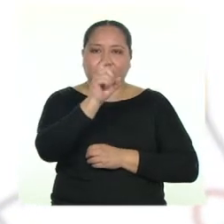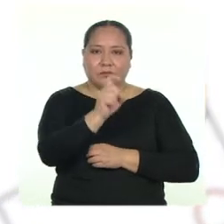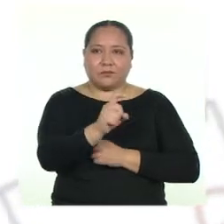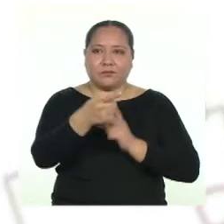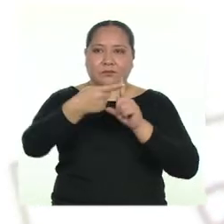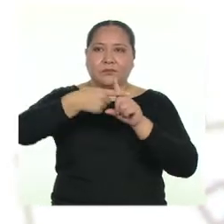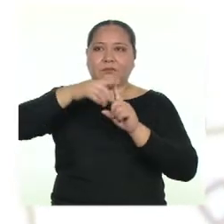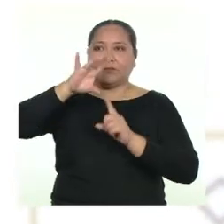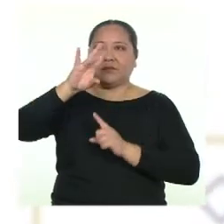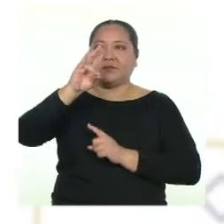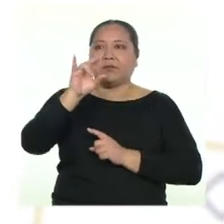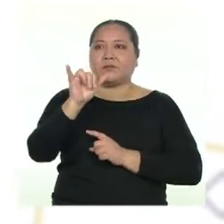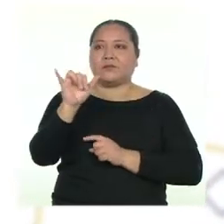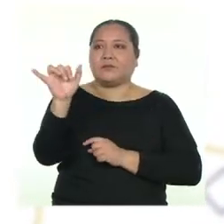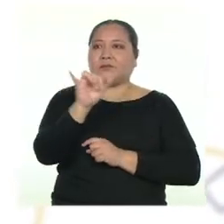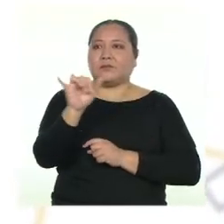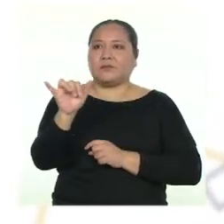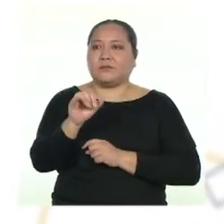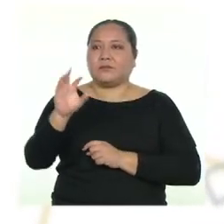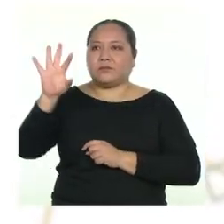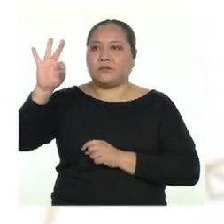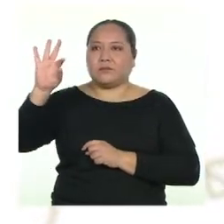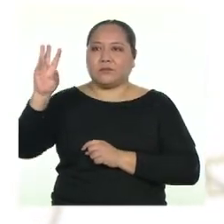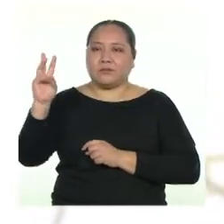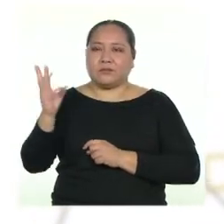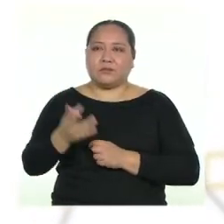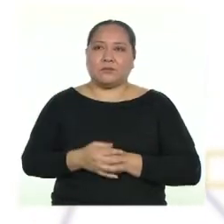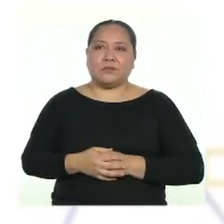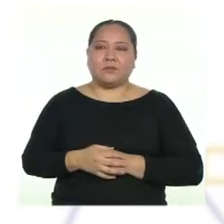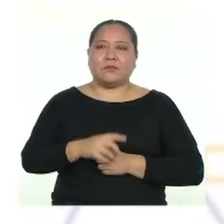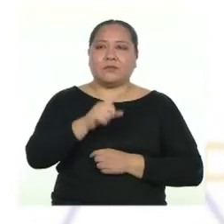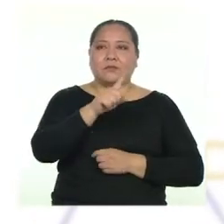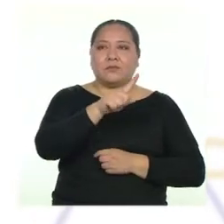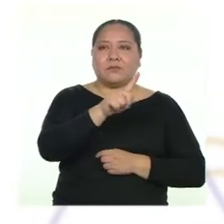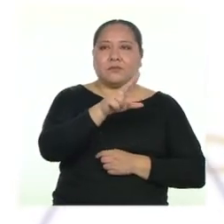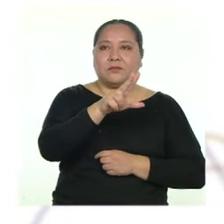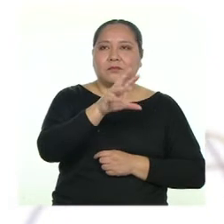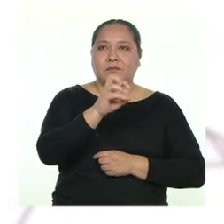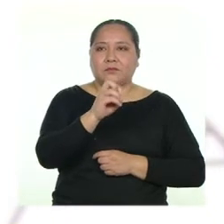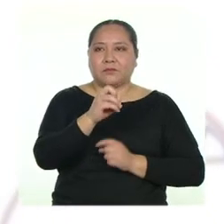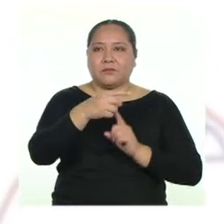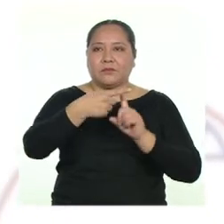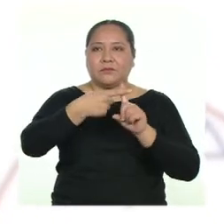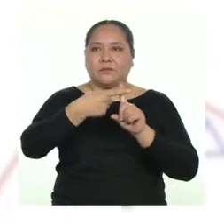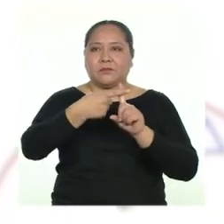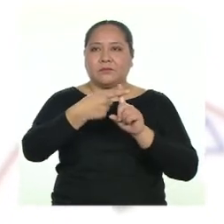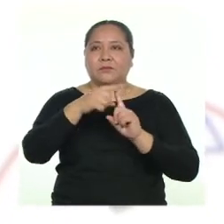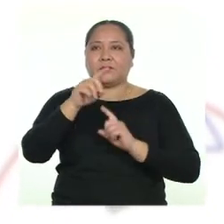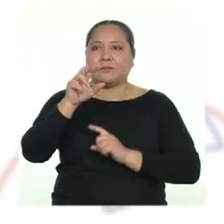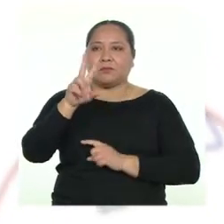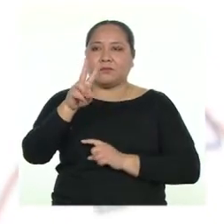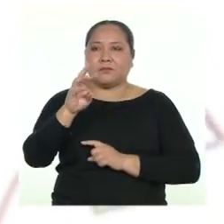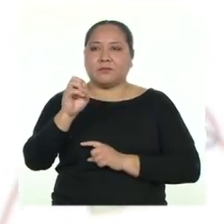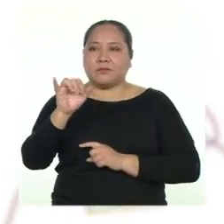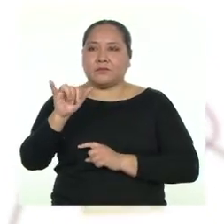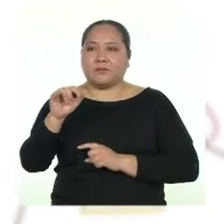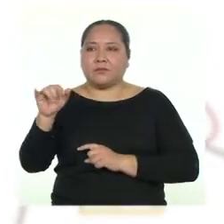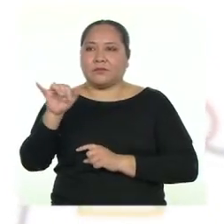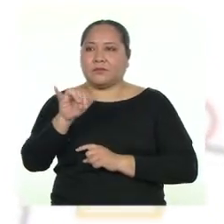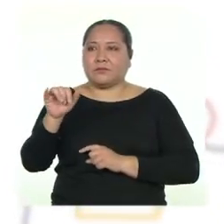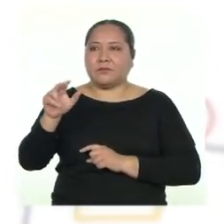7y es igual a 96. Y 130x más 20y es igual